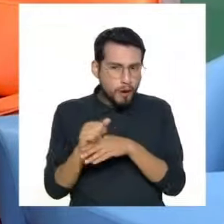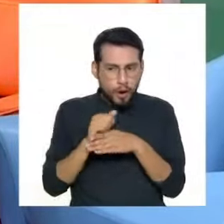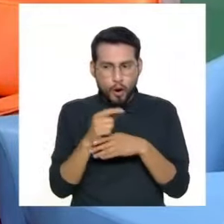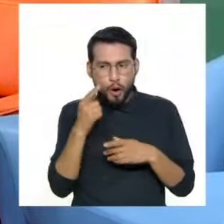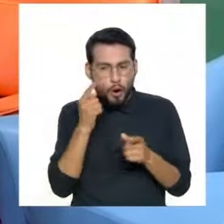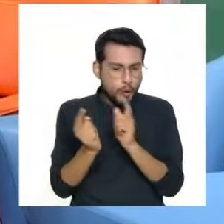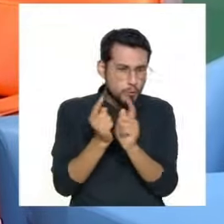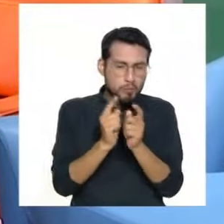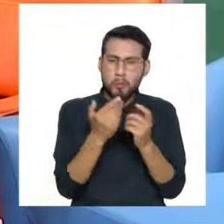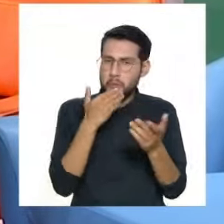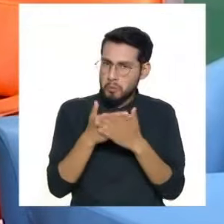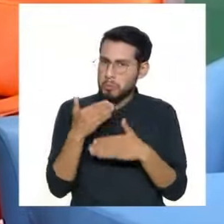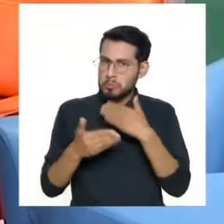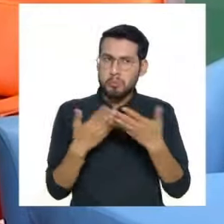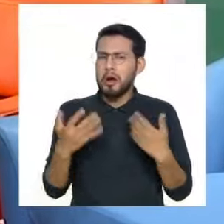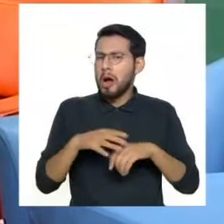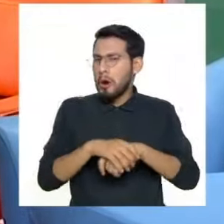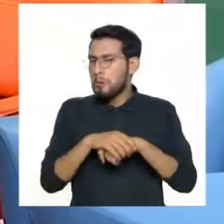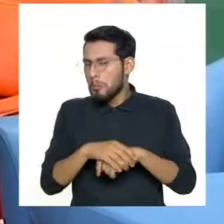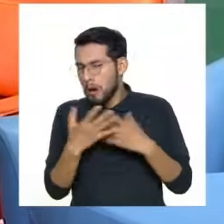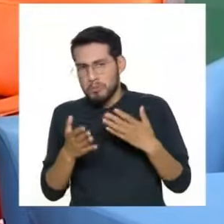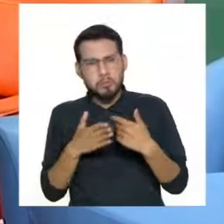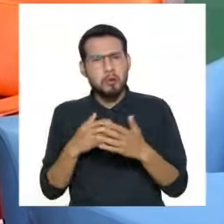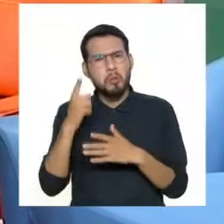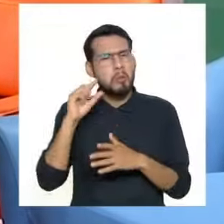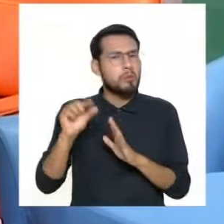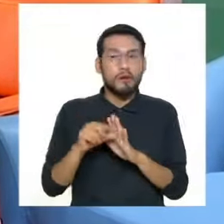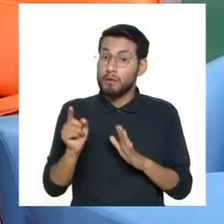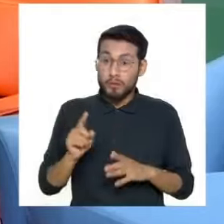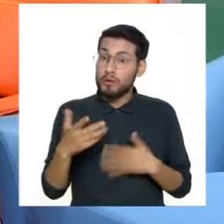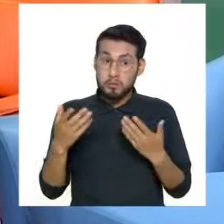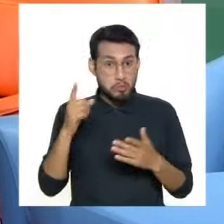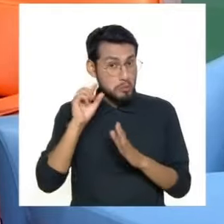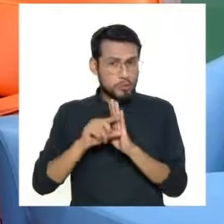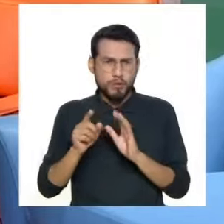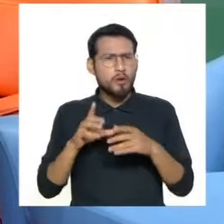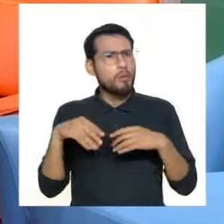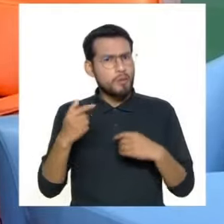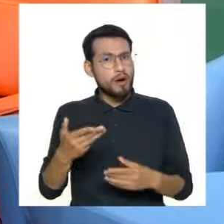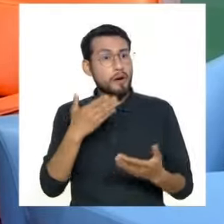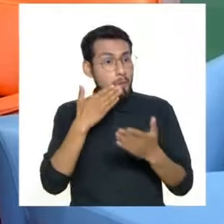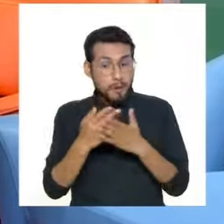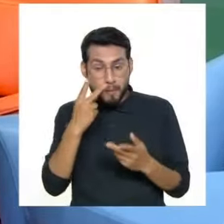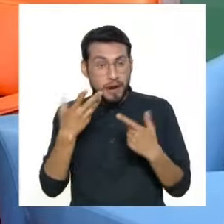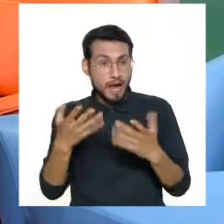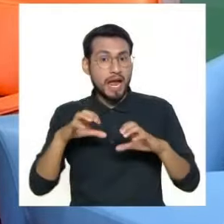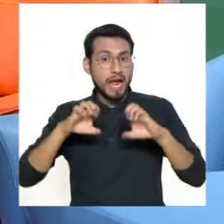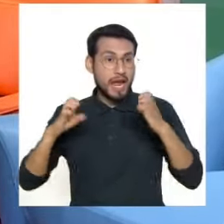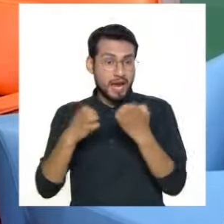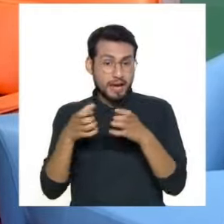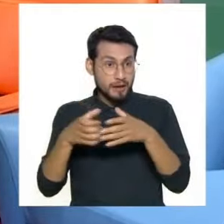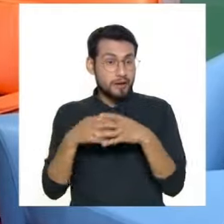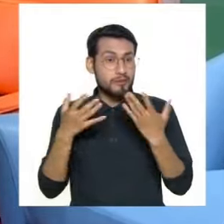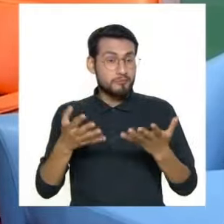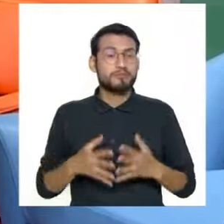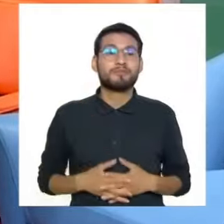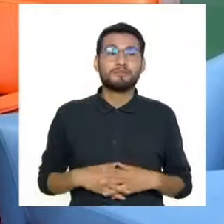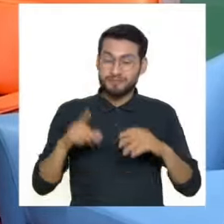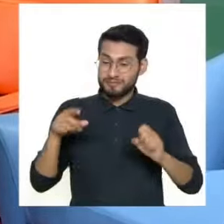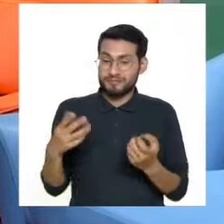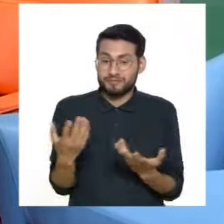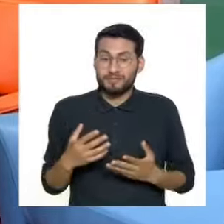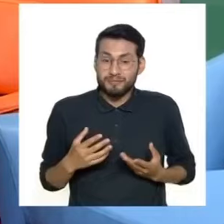han empezado con buen pie por muy amistoso que sea muchos lo minimizan pero no no deberían de minimizarlo Porque así es donde vemos a nuestro equipo y obviamente que se